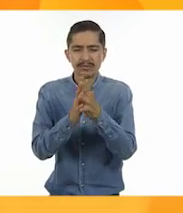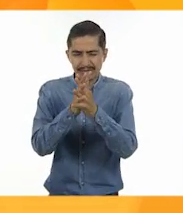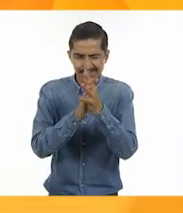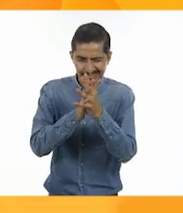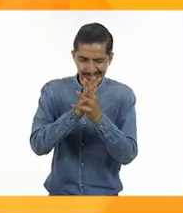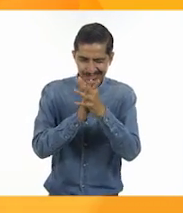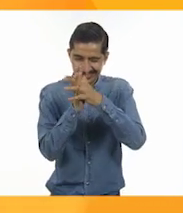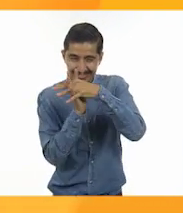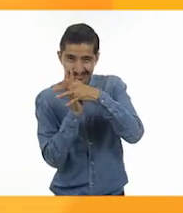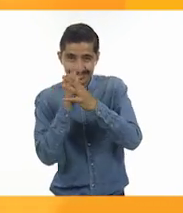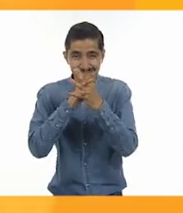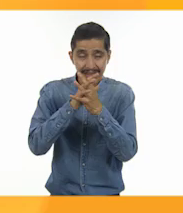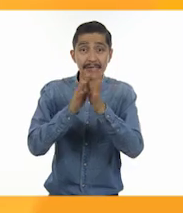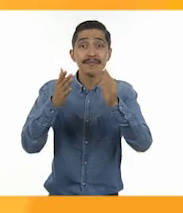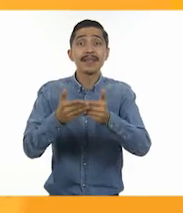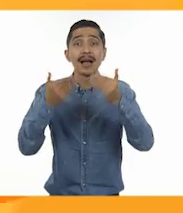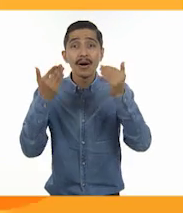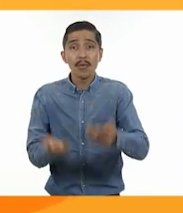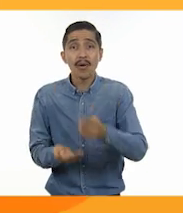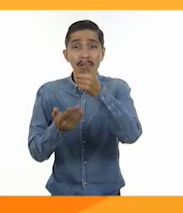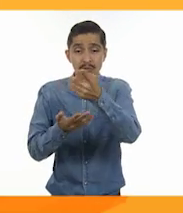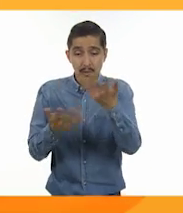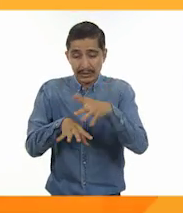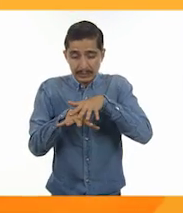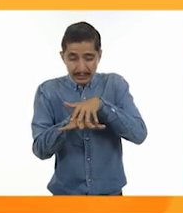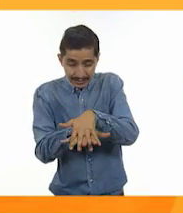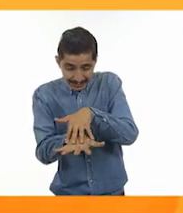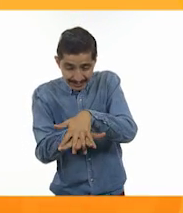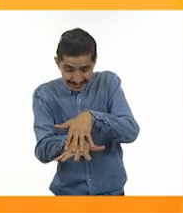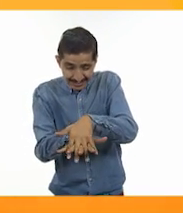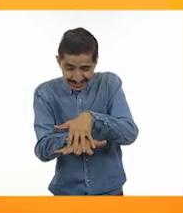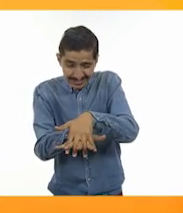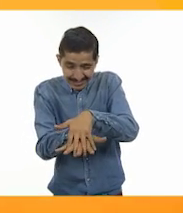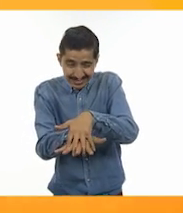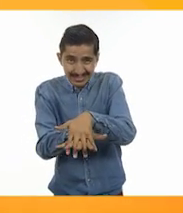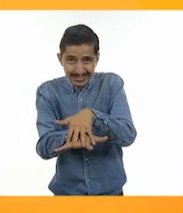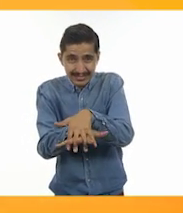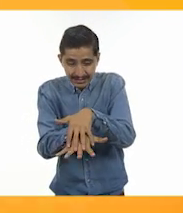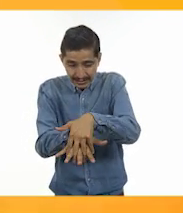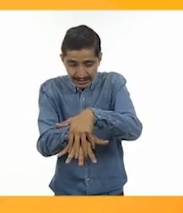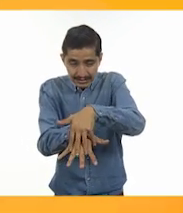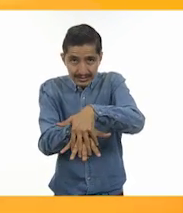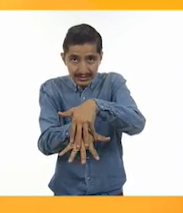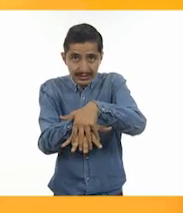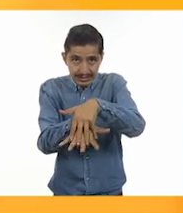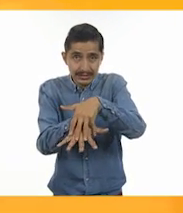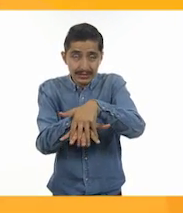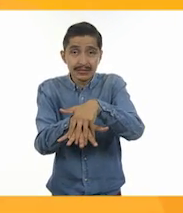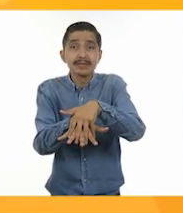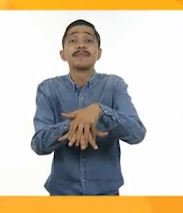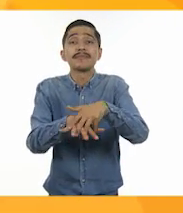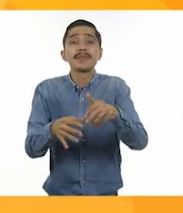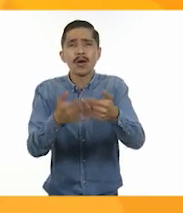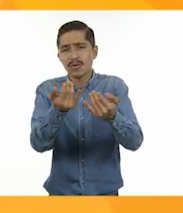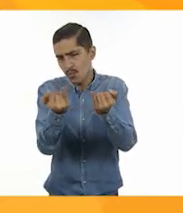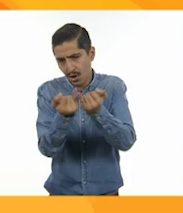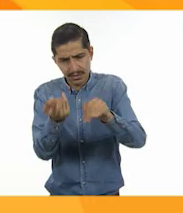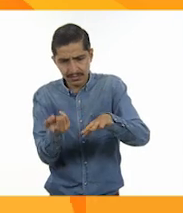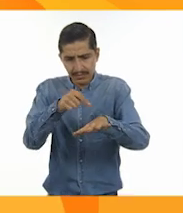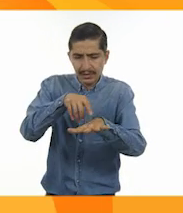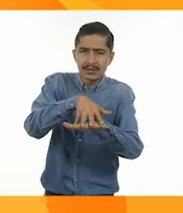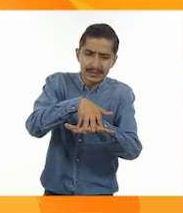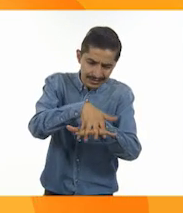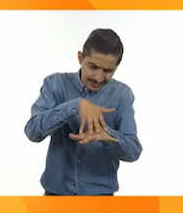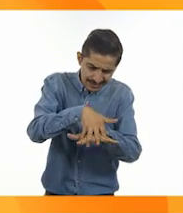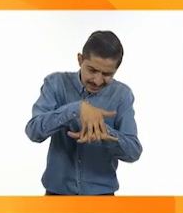con la otra. Ahora, frota la palma de una de tus manos contra el dorso de la otra, entrelazando los dedos. Repite lo mismo con